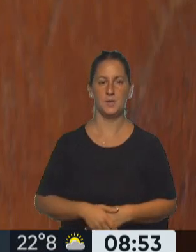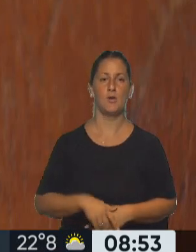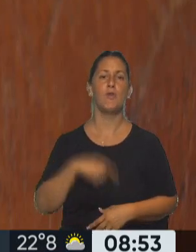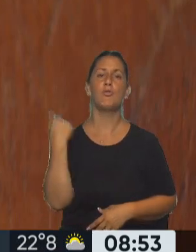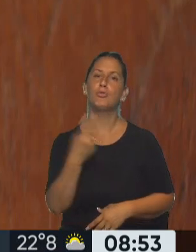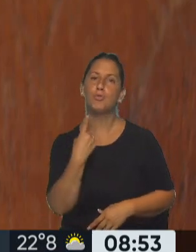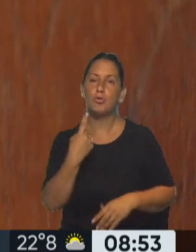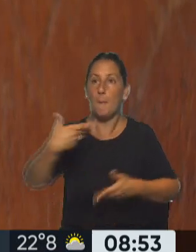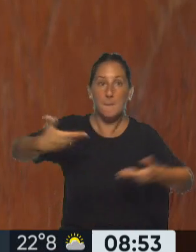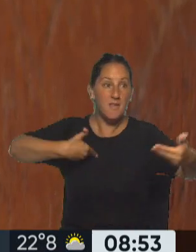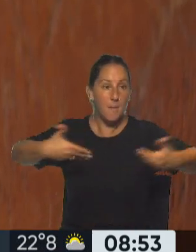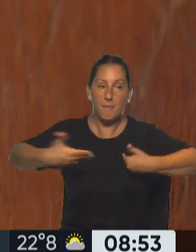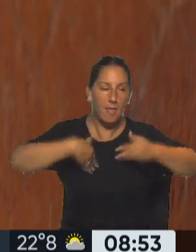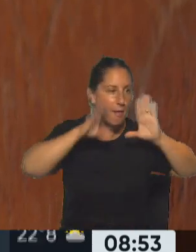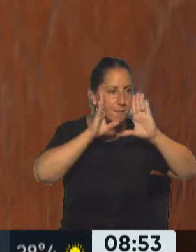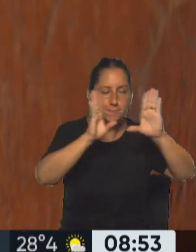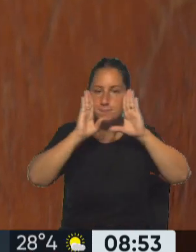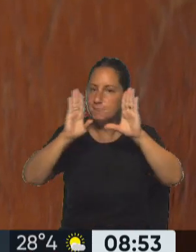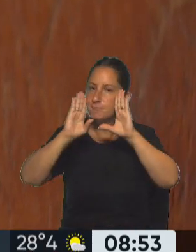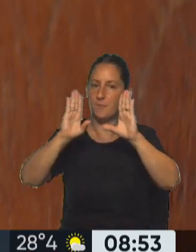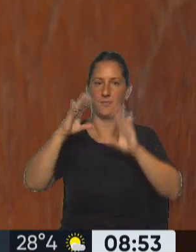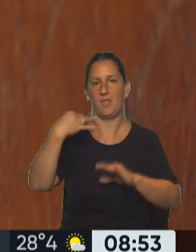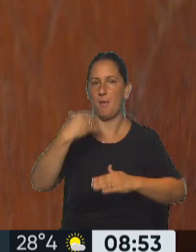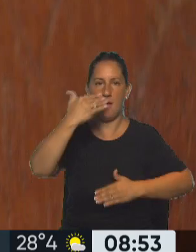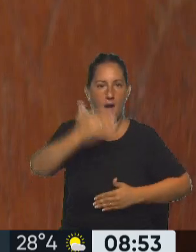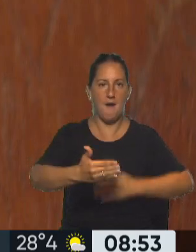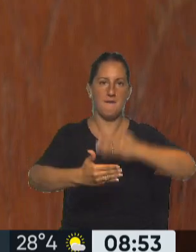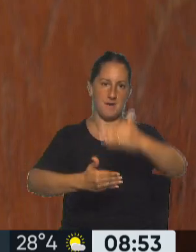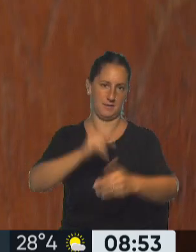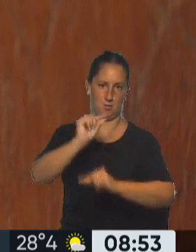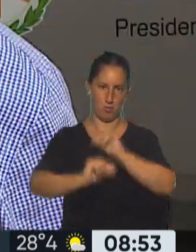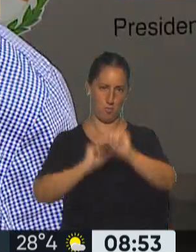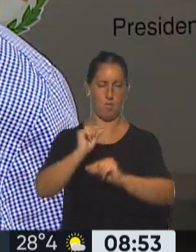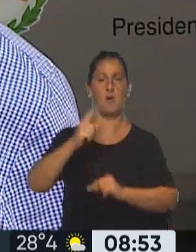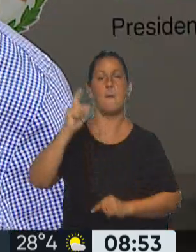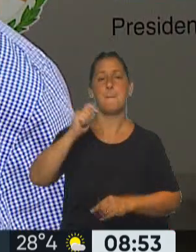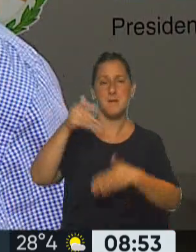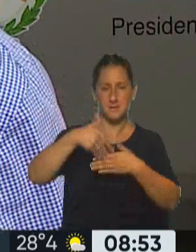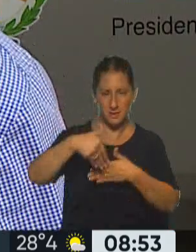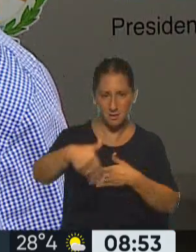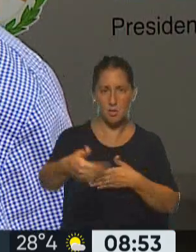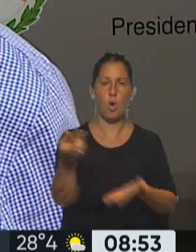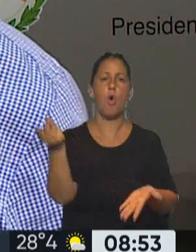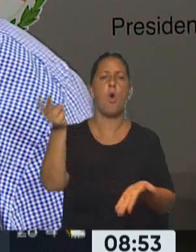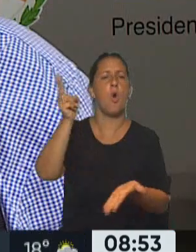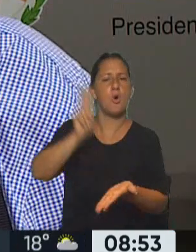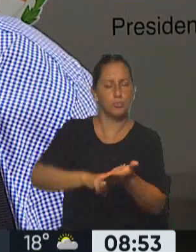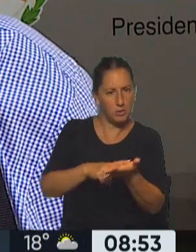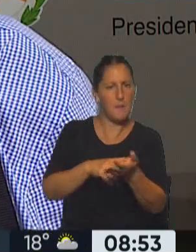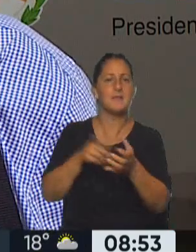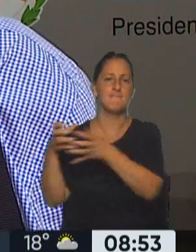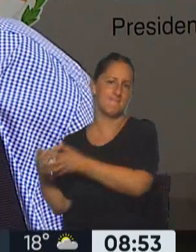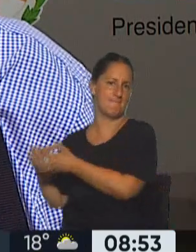de lo que nos están pidiendo y para eso hay que ir avanzando de a poco. Seguramente en un par de meses más volveremos a ir con otra parte más de